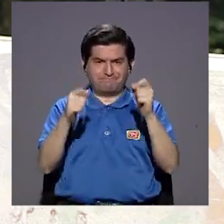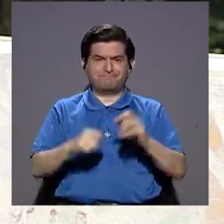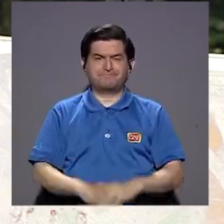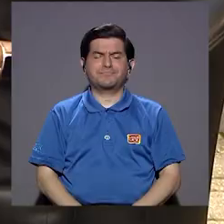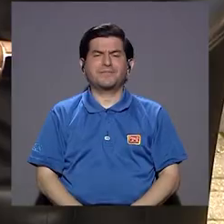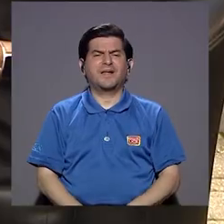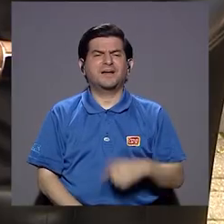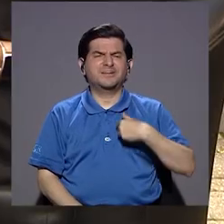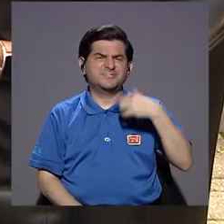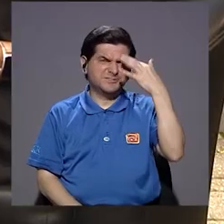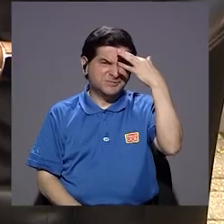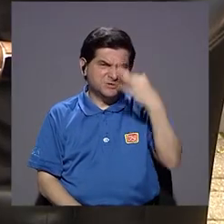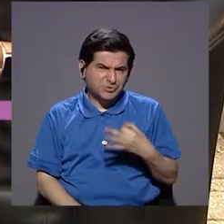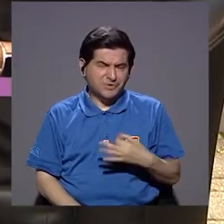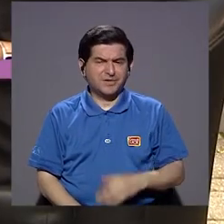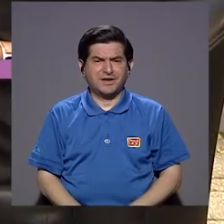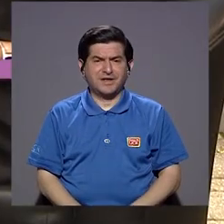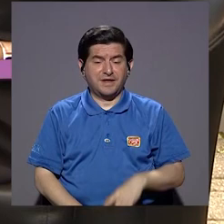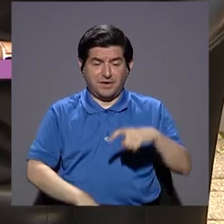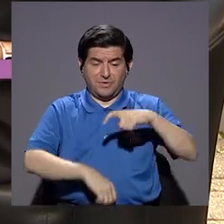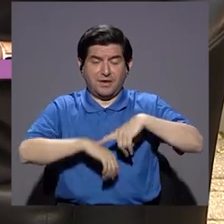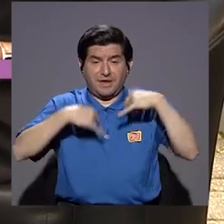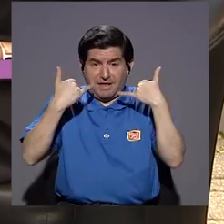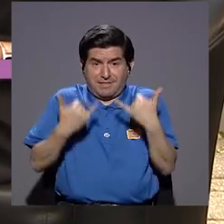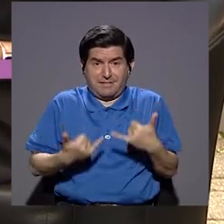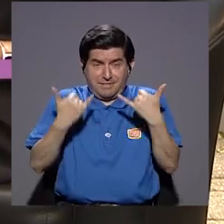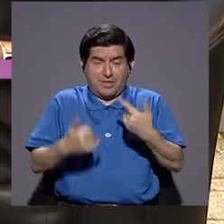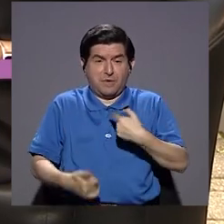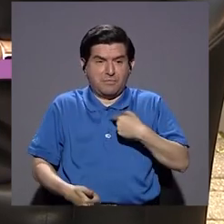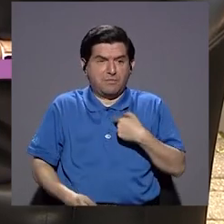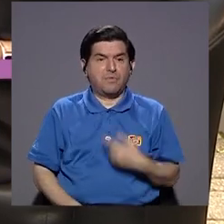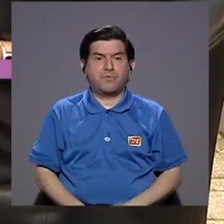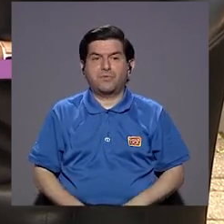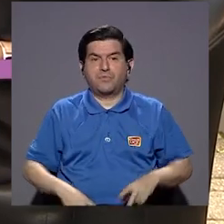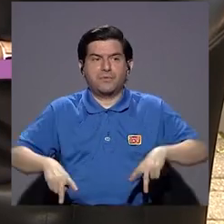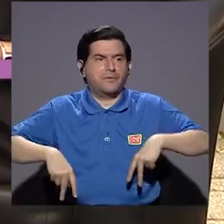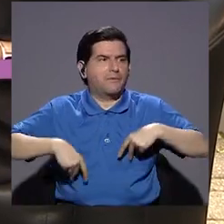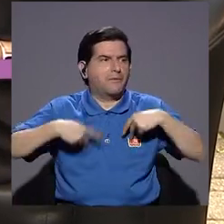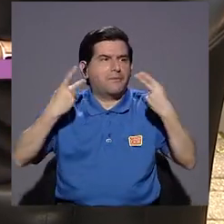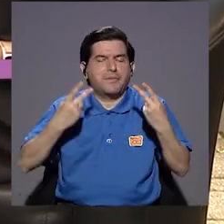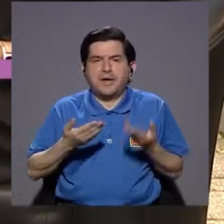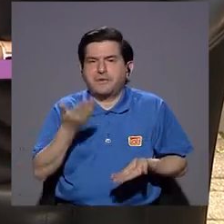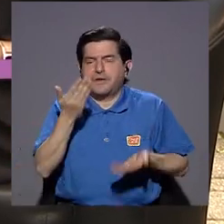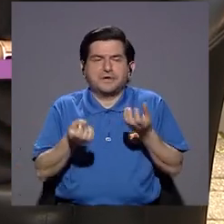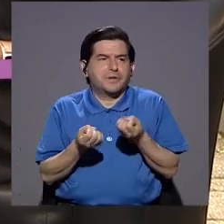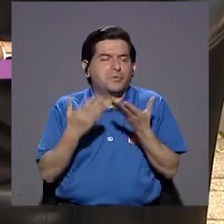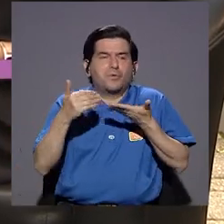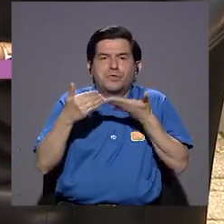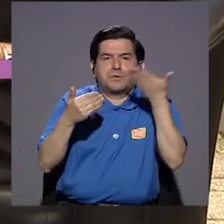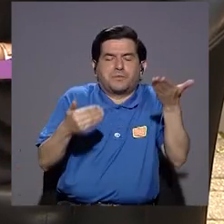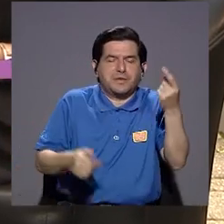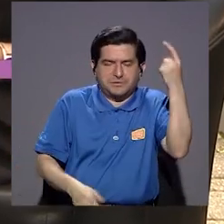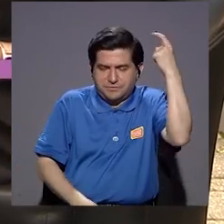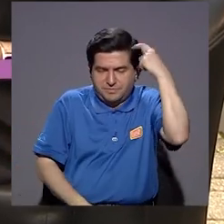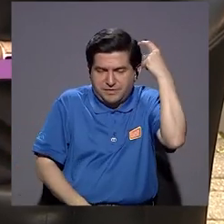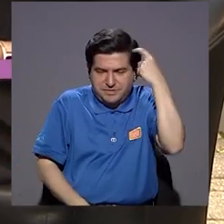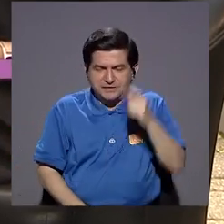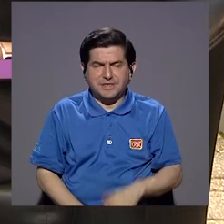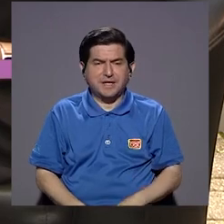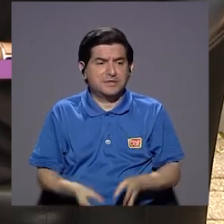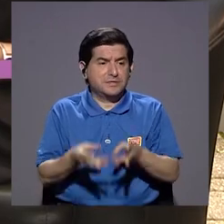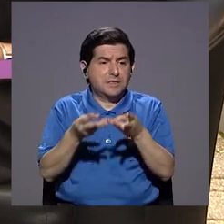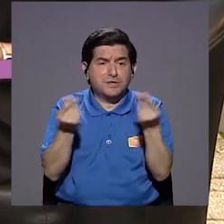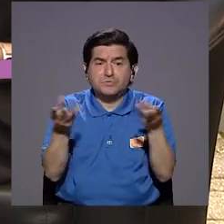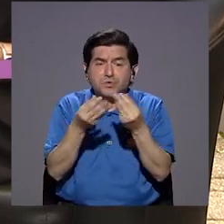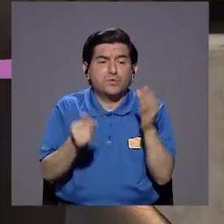¿no? Sí, yo creo que en estos tiempos en donde uno anda ahí por la vida, ¿verdad? Lleno de cosas en la cabeza, mucha